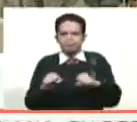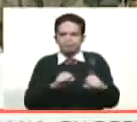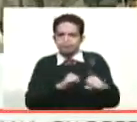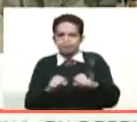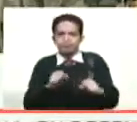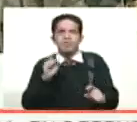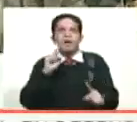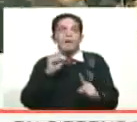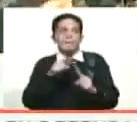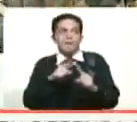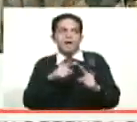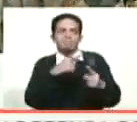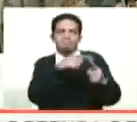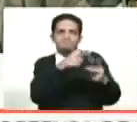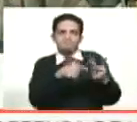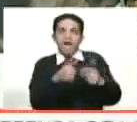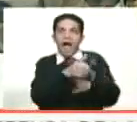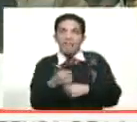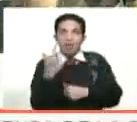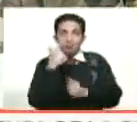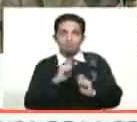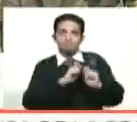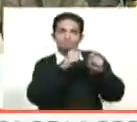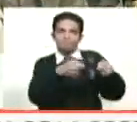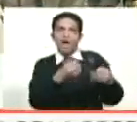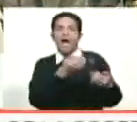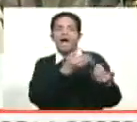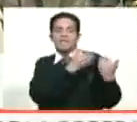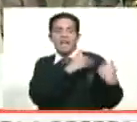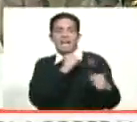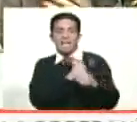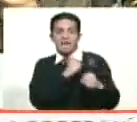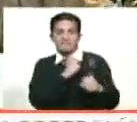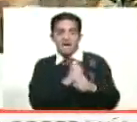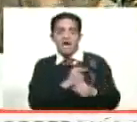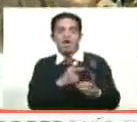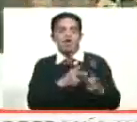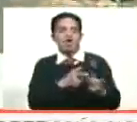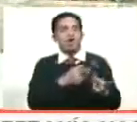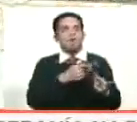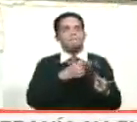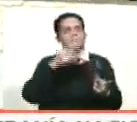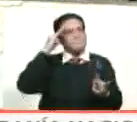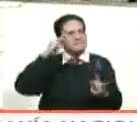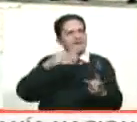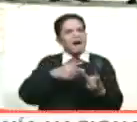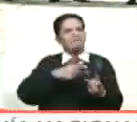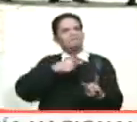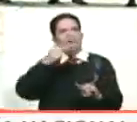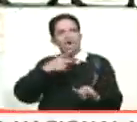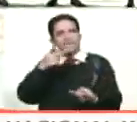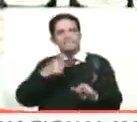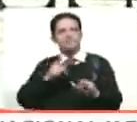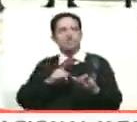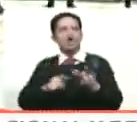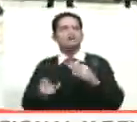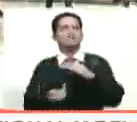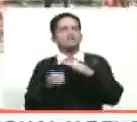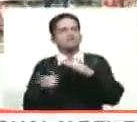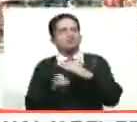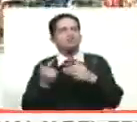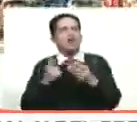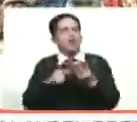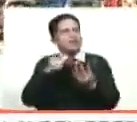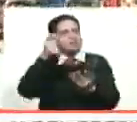para cumplir cada quien su misión en el campo militar, en el campo político, en el campo institucional, en el campo